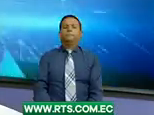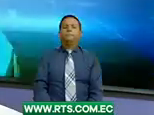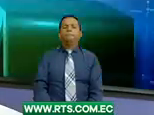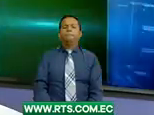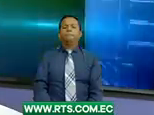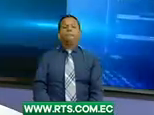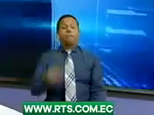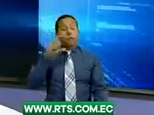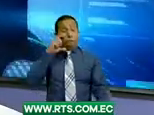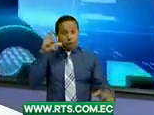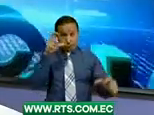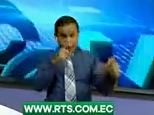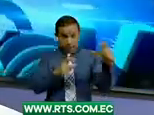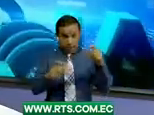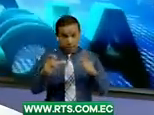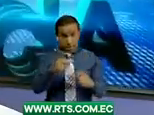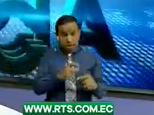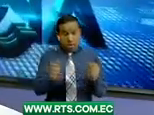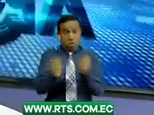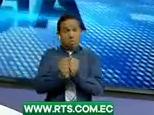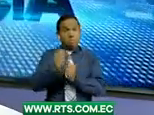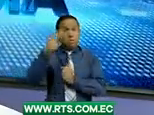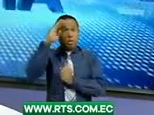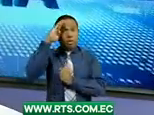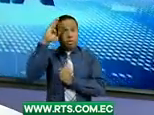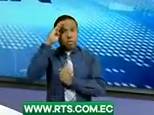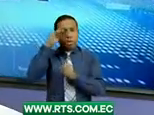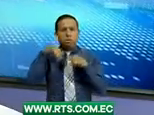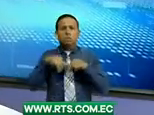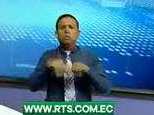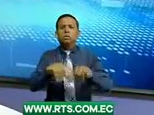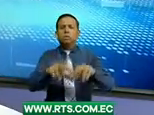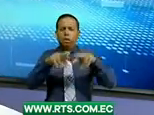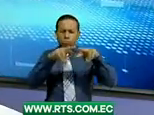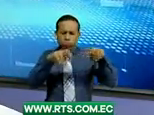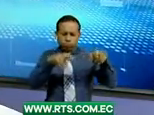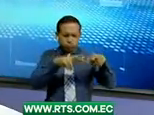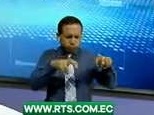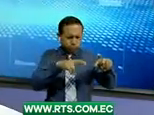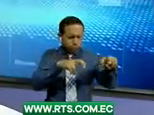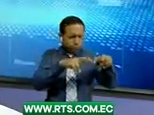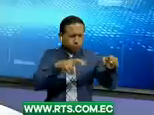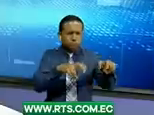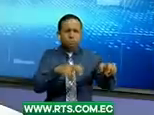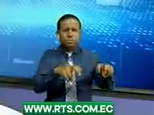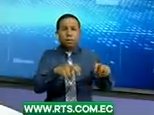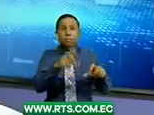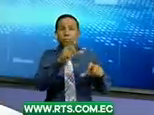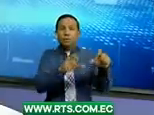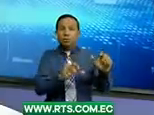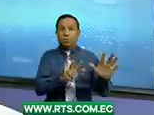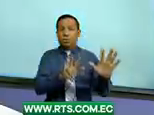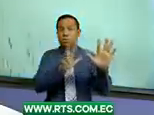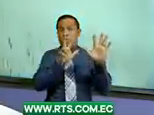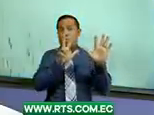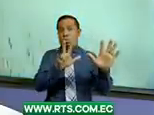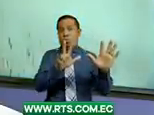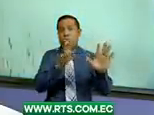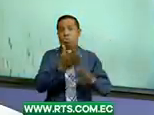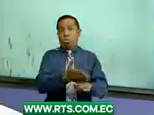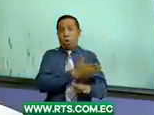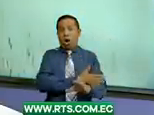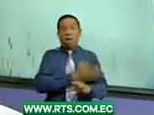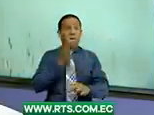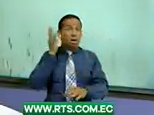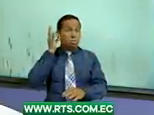La Fiscalía y la Policía continúan con las investigaciones para dar con el paradero de los 8 sujetos que